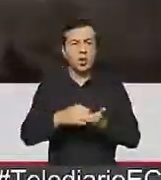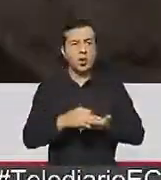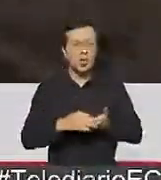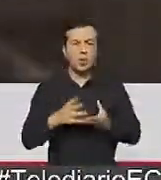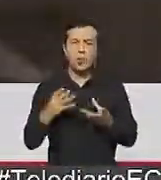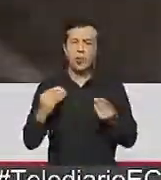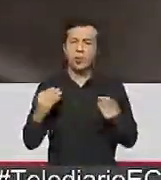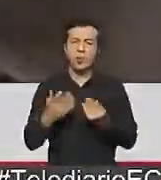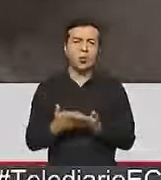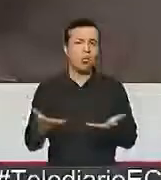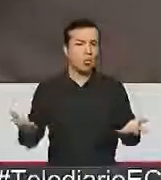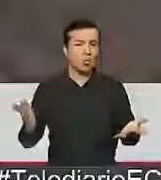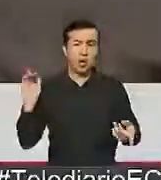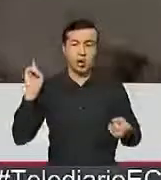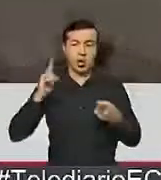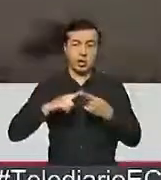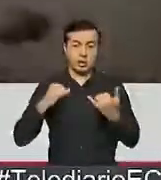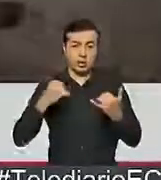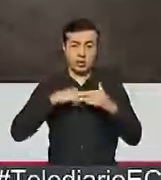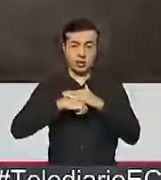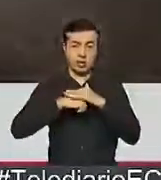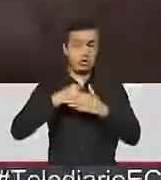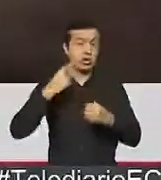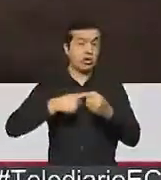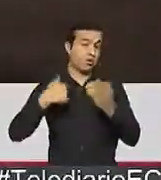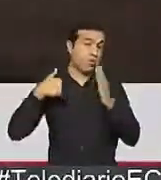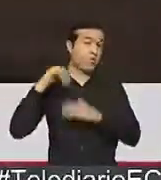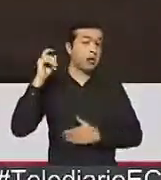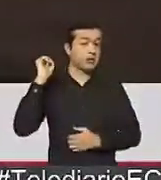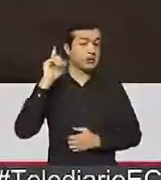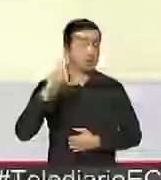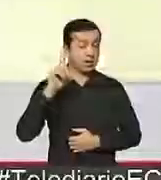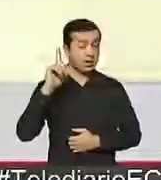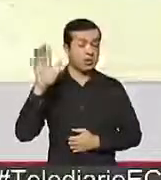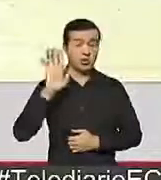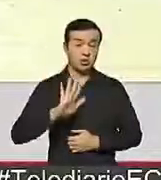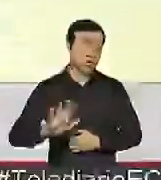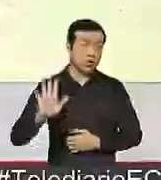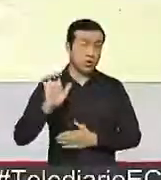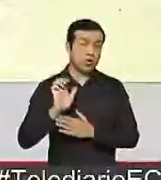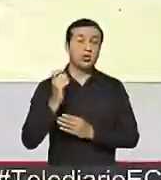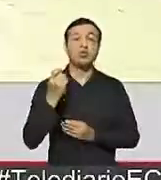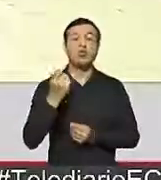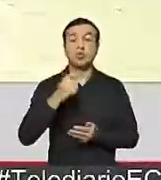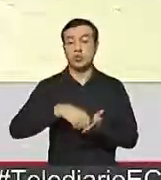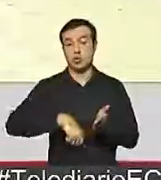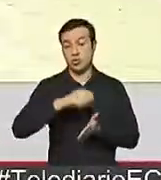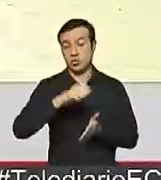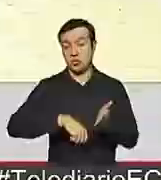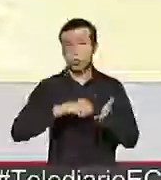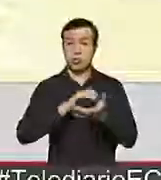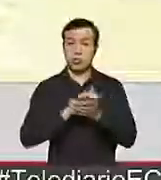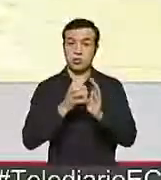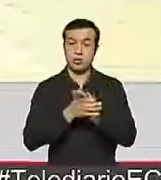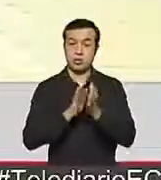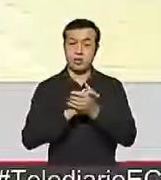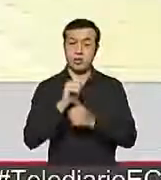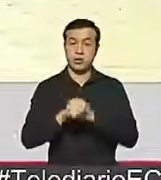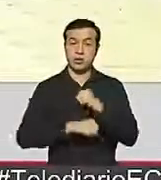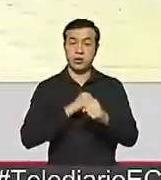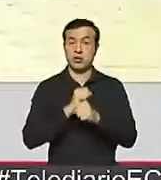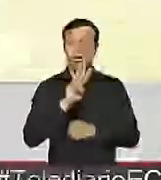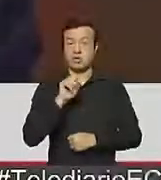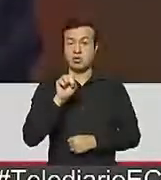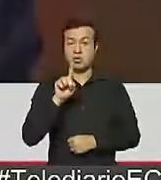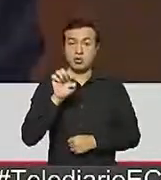administración. El Metro de Quito es hasta la fecha la obra más grande y costosa de la ciudad y el país. Su contrato se firmó en noviembre del 2015 en la administración de